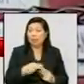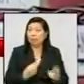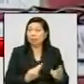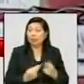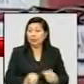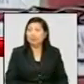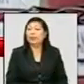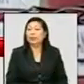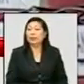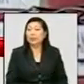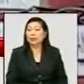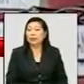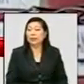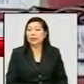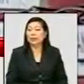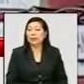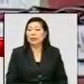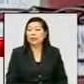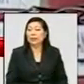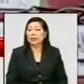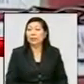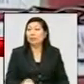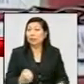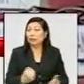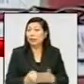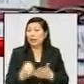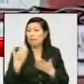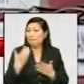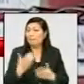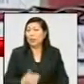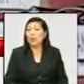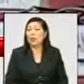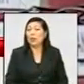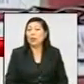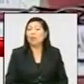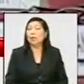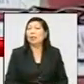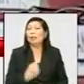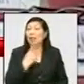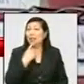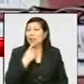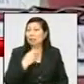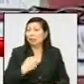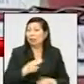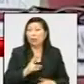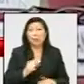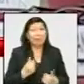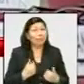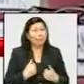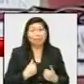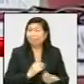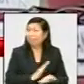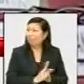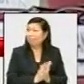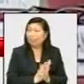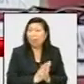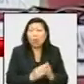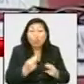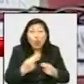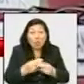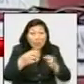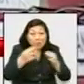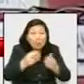relacionado estrictamente al accidente de Piura, se reconoce que el producto no tenía registro